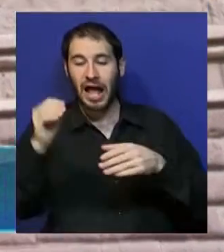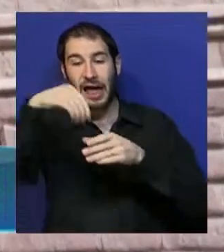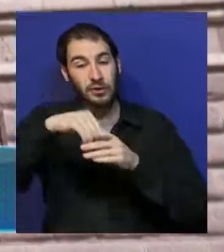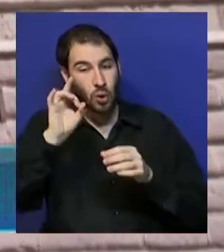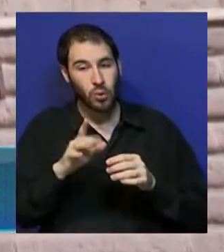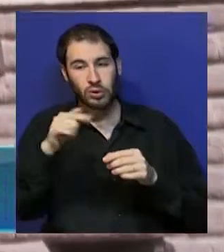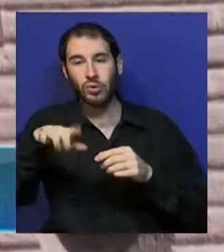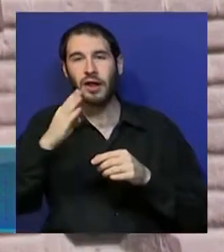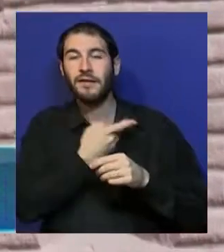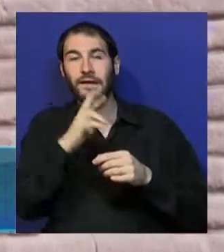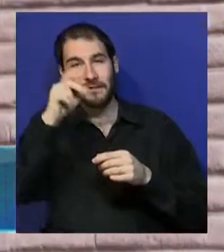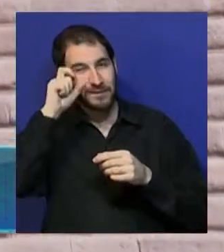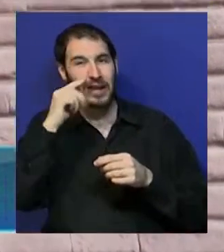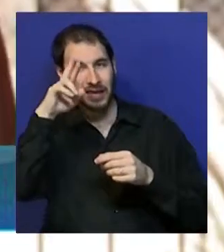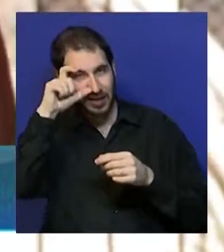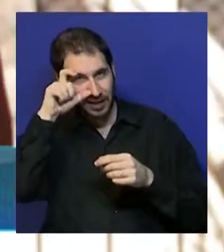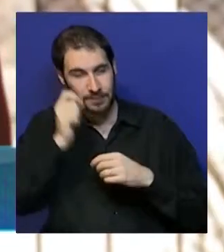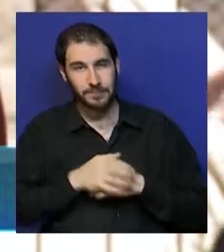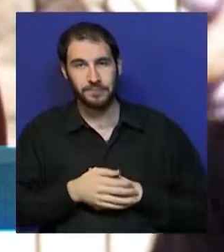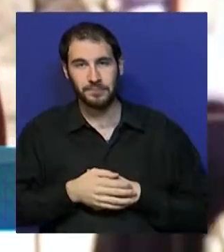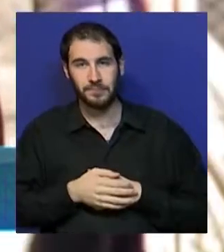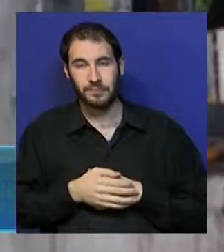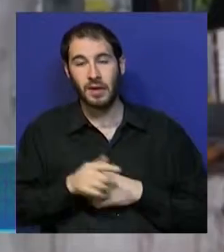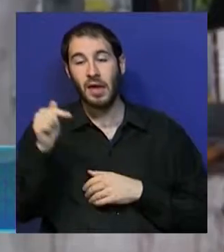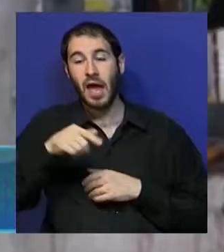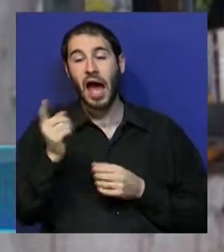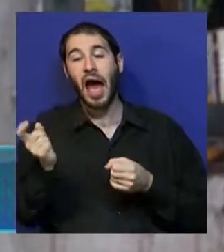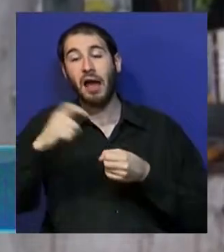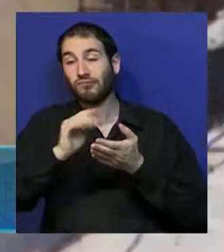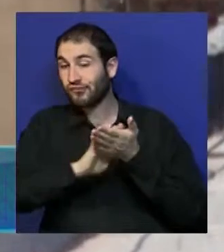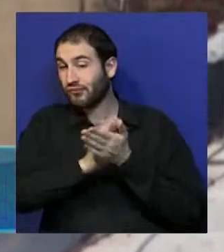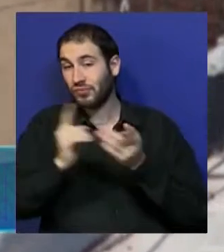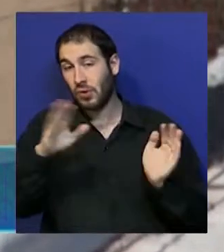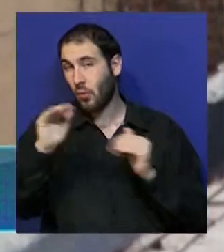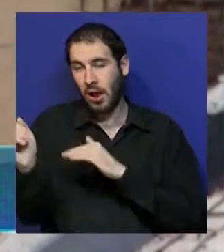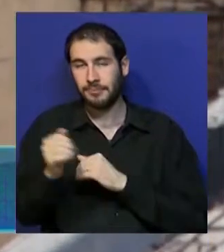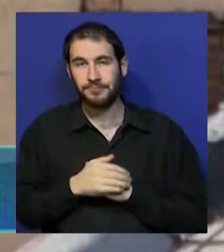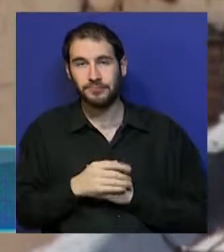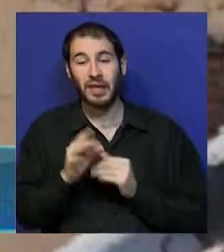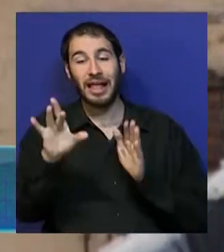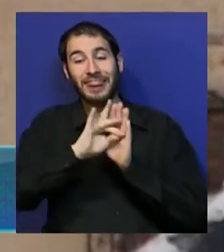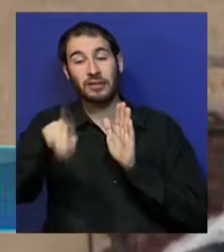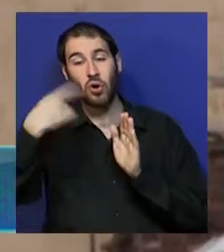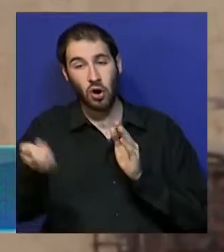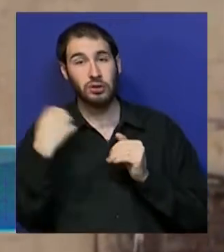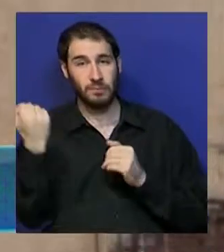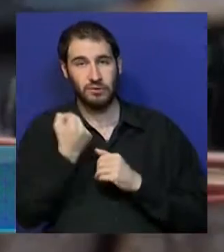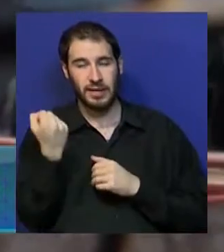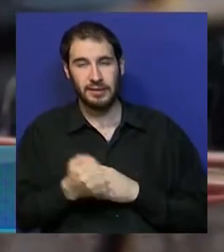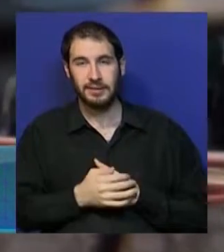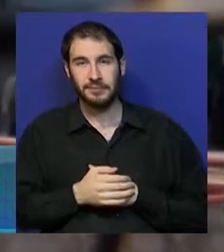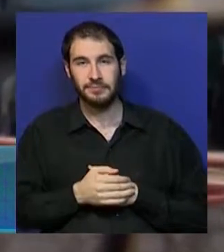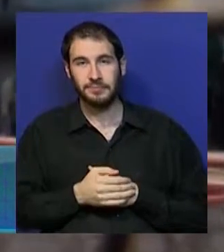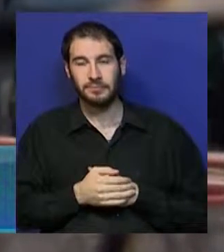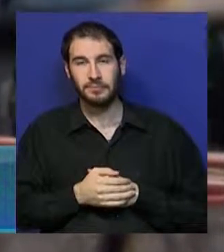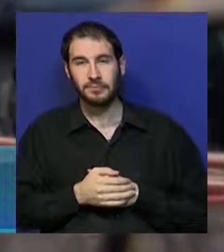Loyo Freire, Javier Eduardo, donde adhiere a estos argumentos. Otro dato que me parece que es importante es